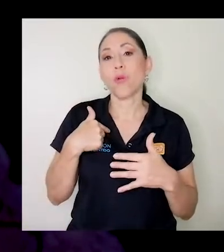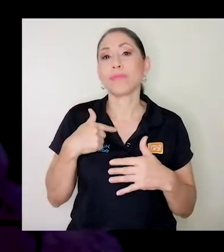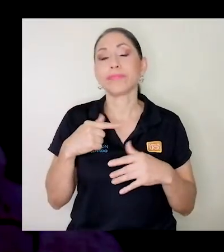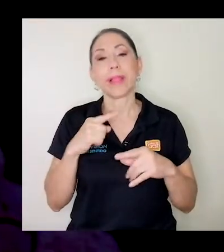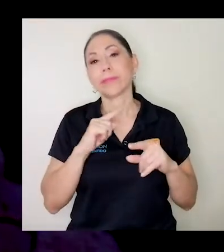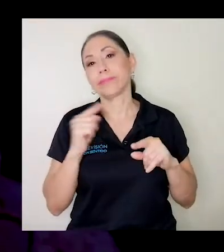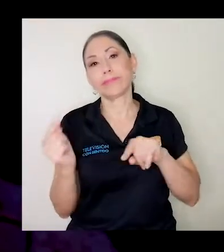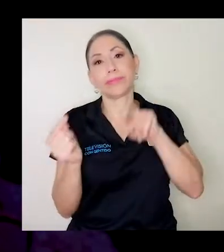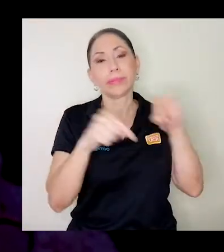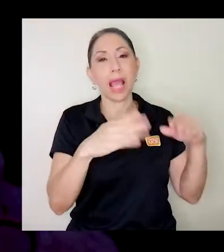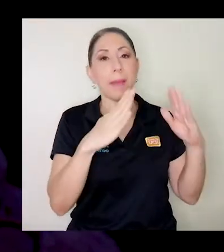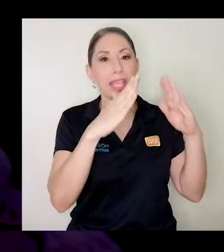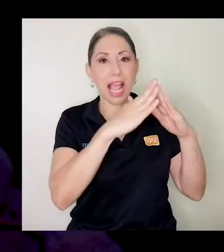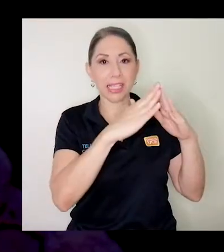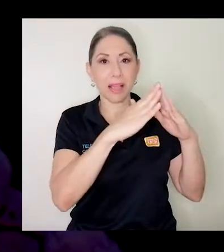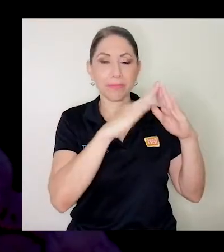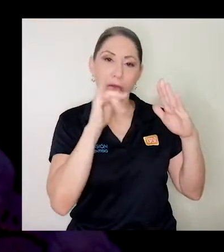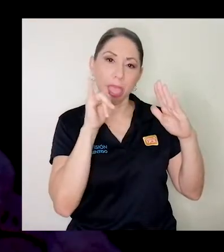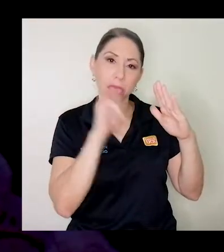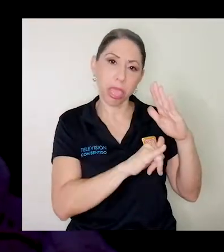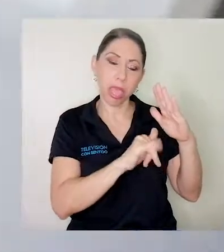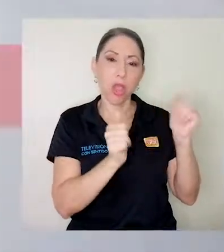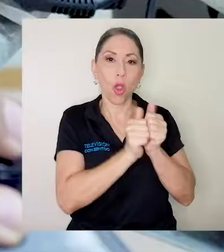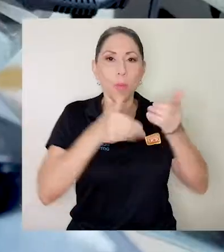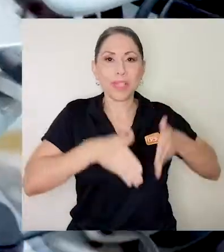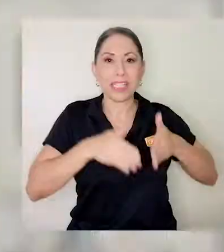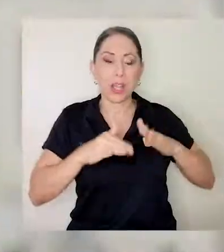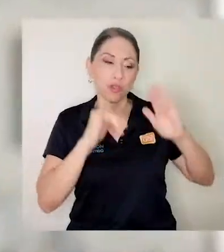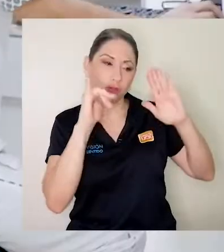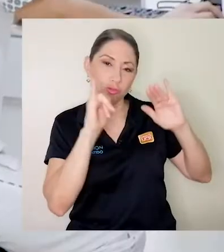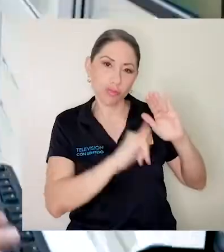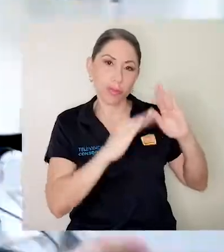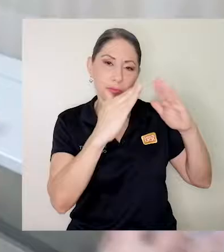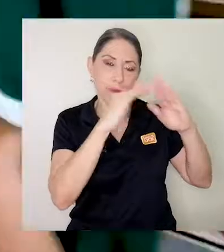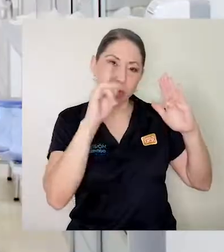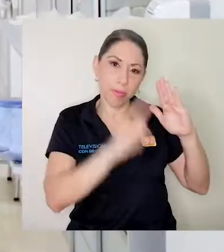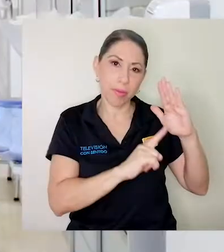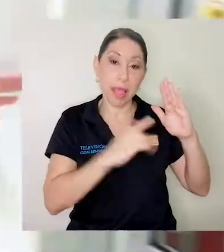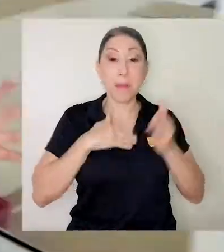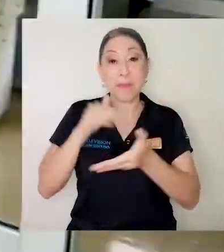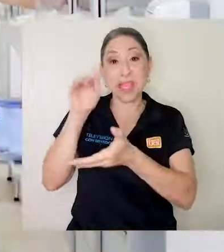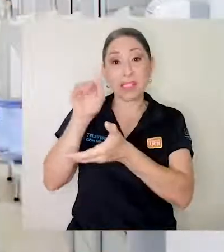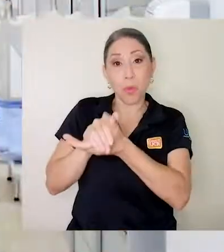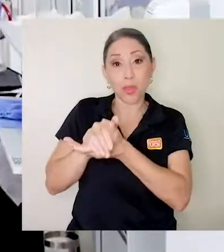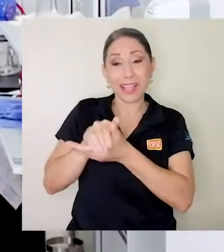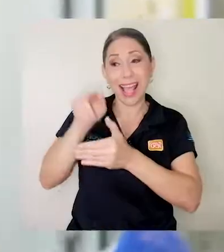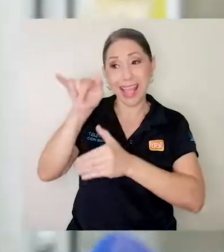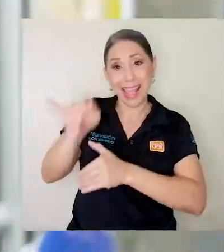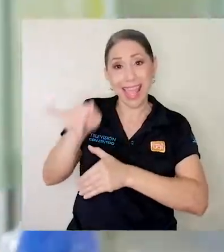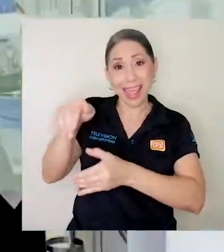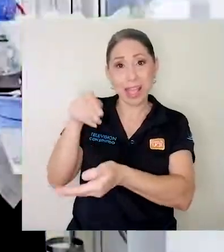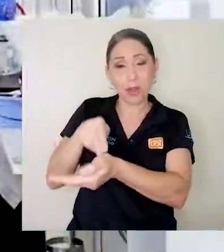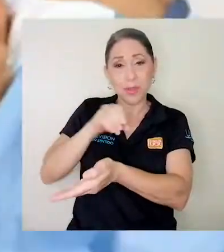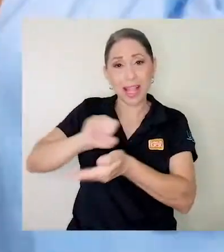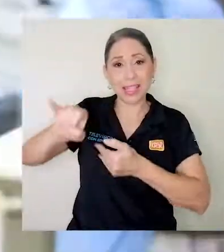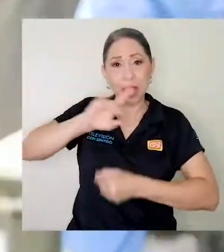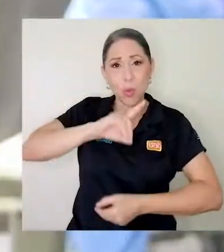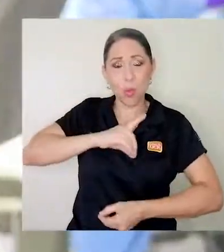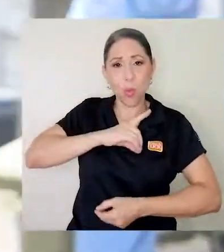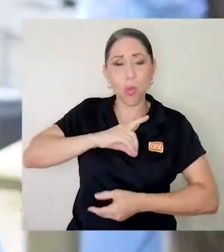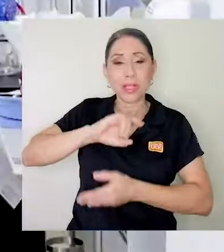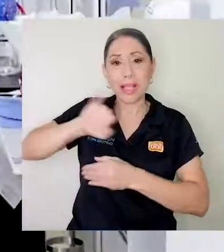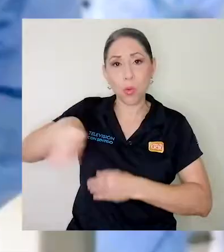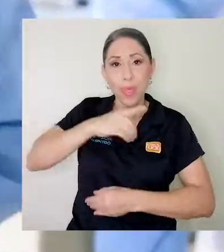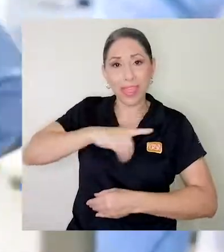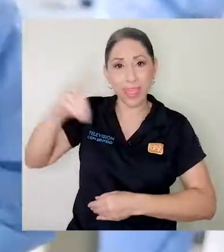en cuarentena todos, cumpliendo con la orden sanitaria. Mi esposa queda internada en el Hospital San Juan de Dios con dispositivos